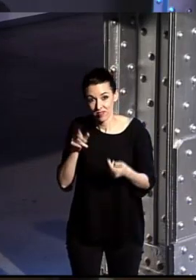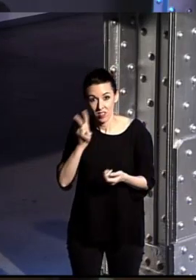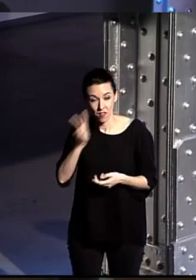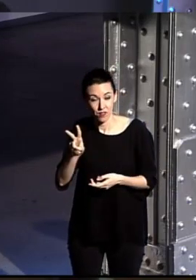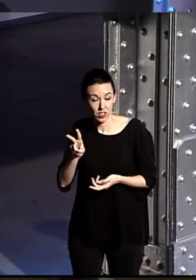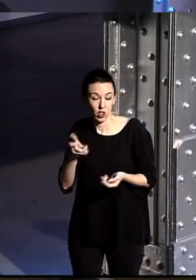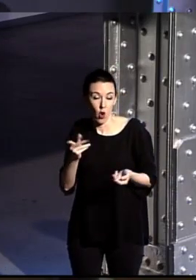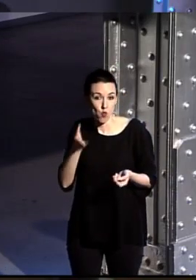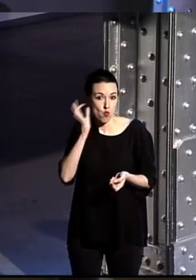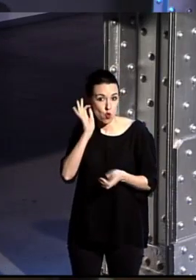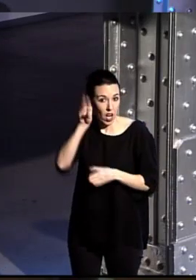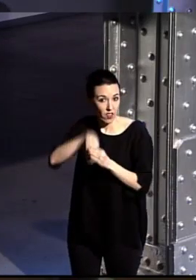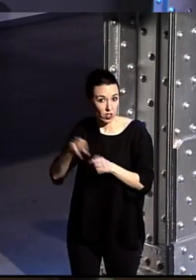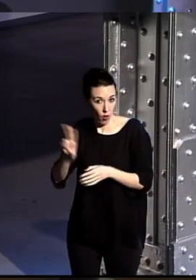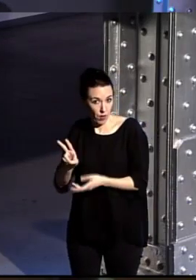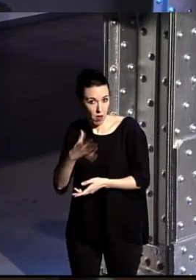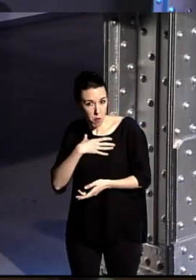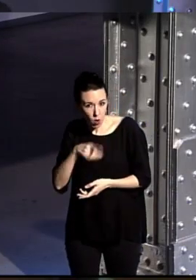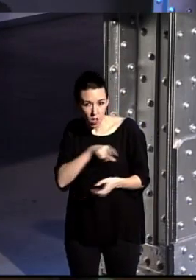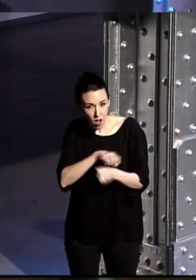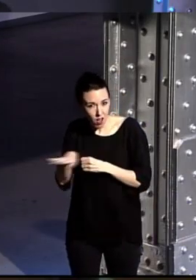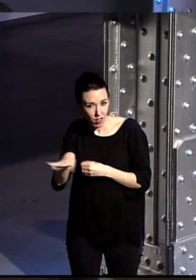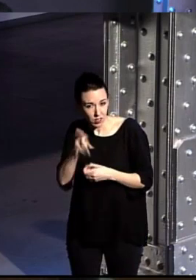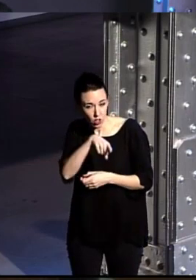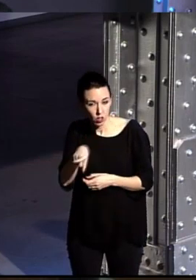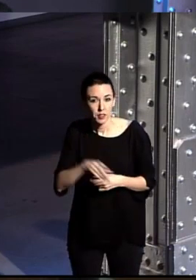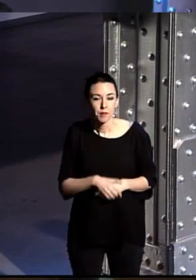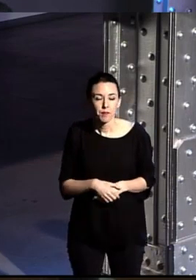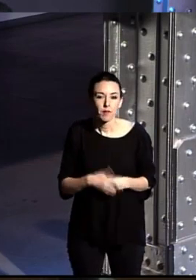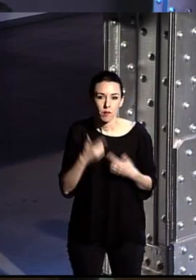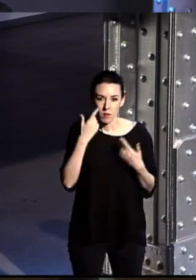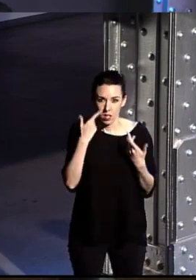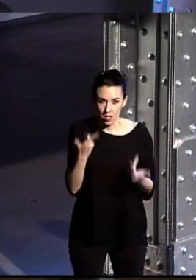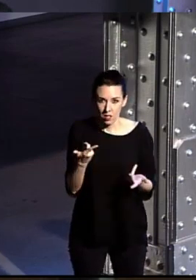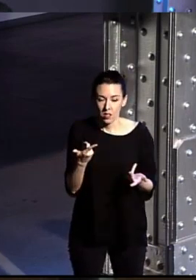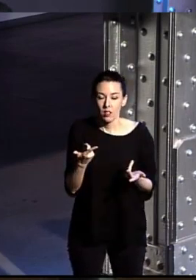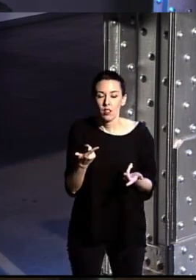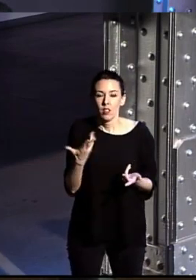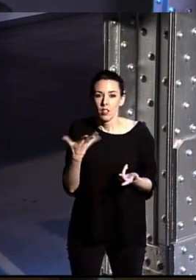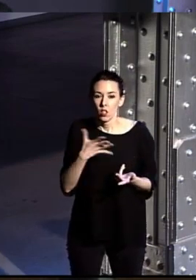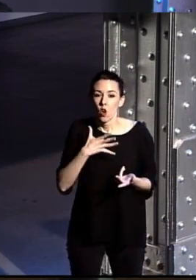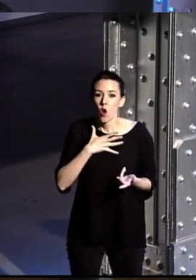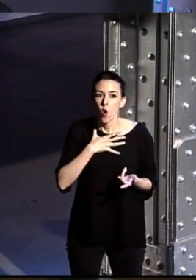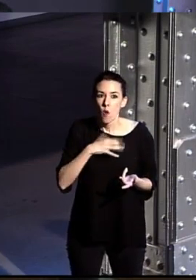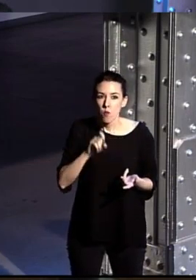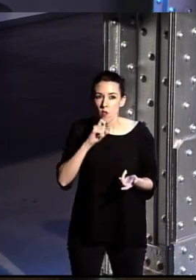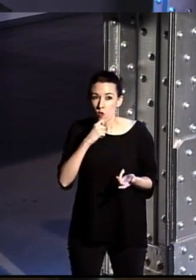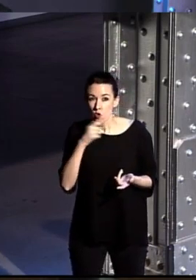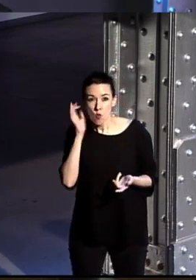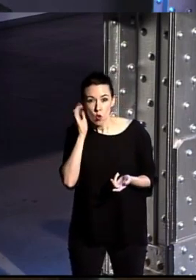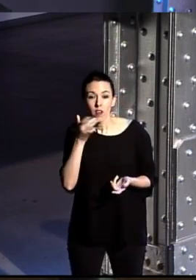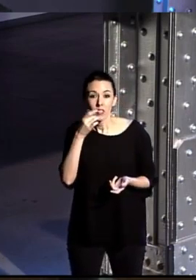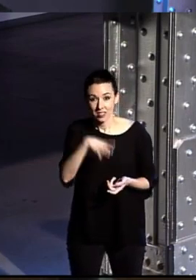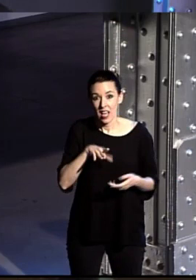visión de la mujer en la obra del autor? A ver, si yo de uno de los dos tengo que decir que pudiera ser misógino, desde luego es de